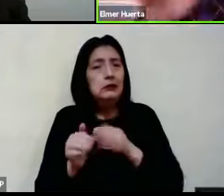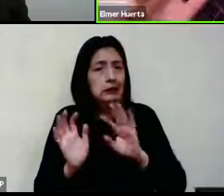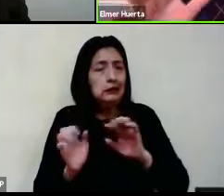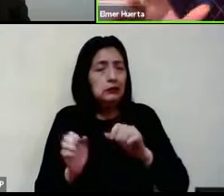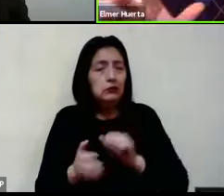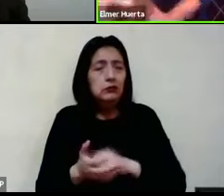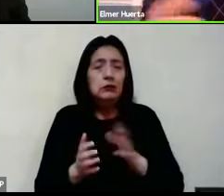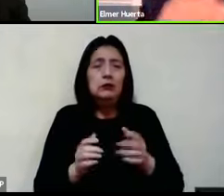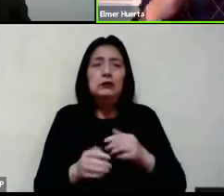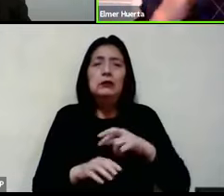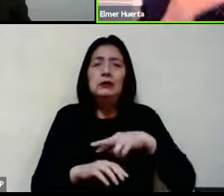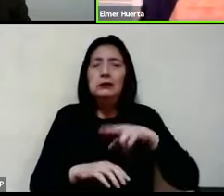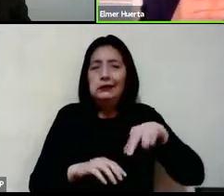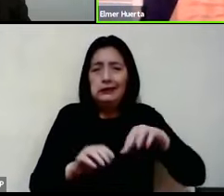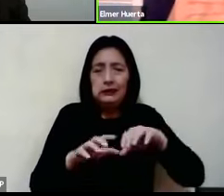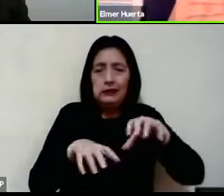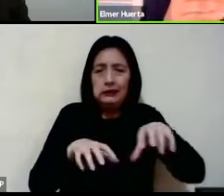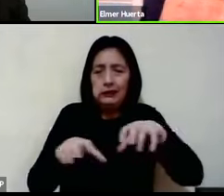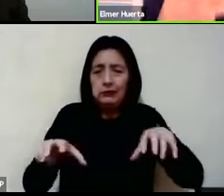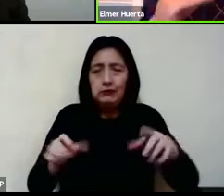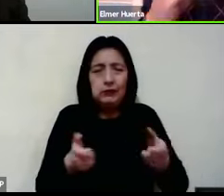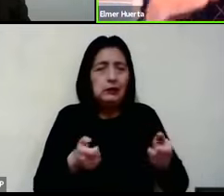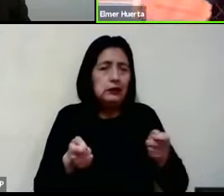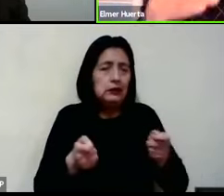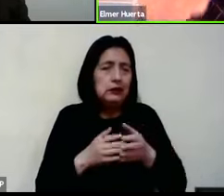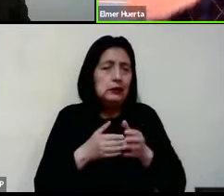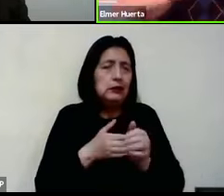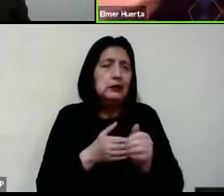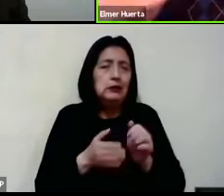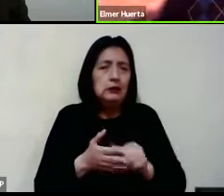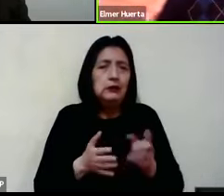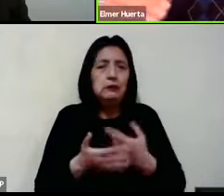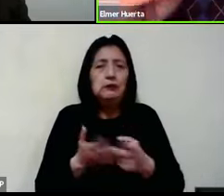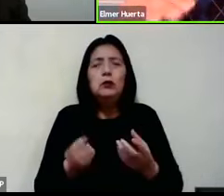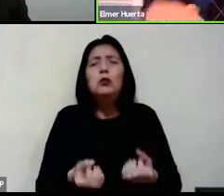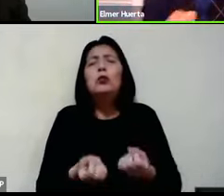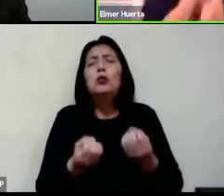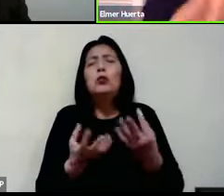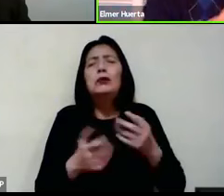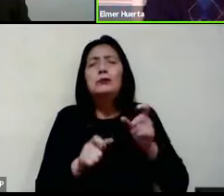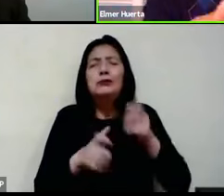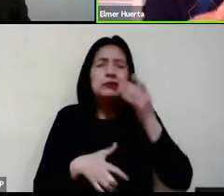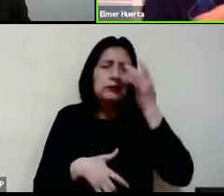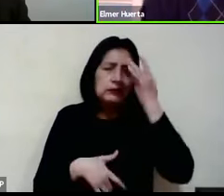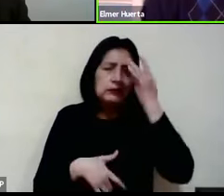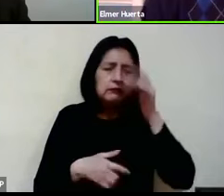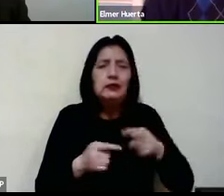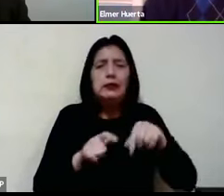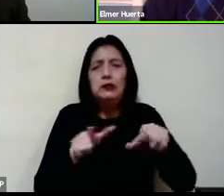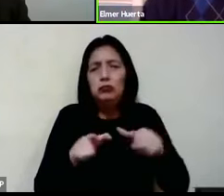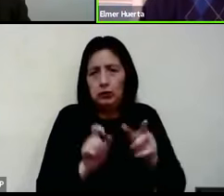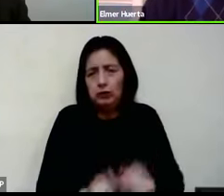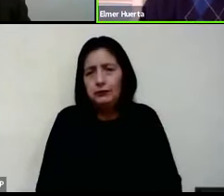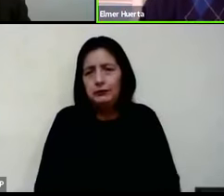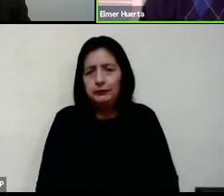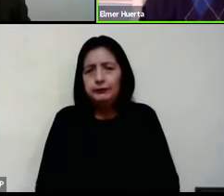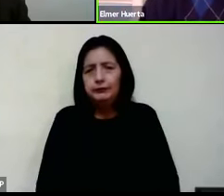ser regionalizado, pero guiado por lo que se llama la prevalencia de la enfermedad en el lugar.